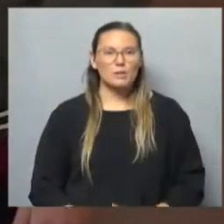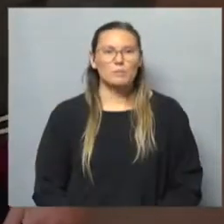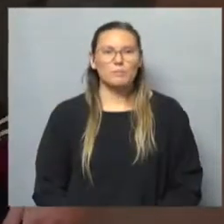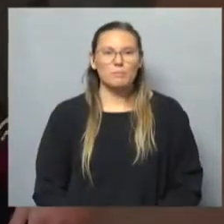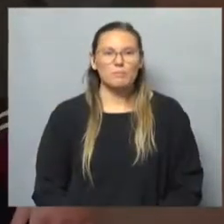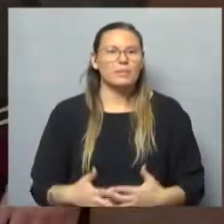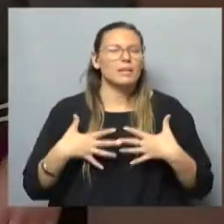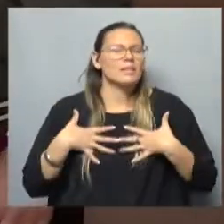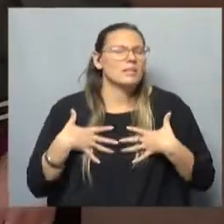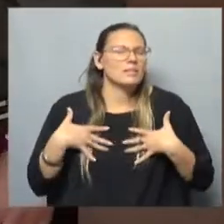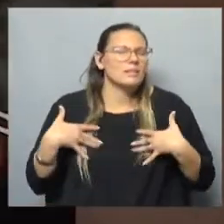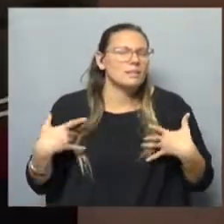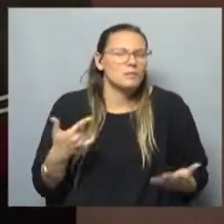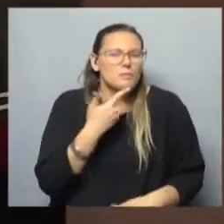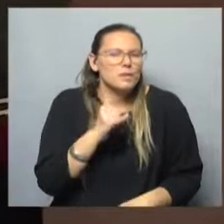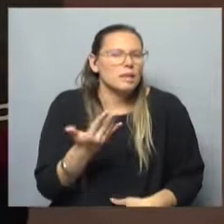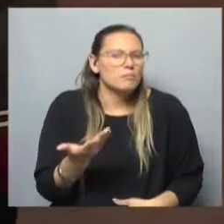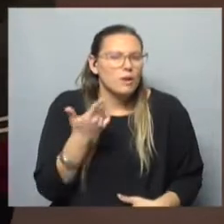¿Qué tipo de sentimientos, por ejemplo?